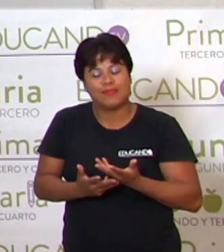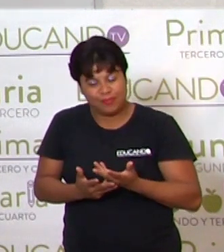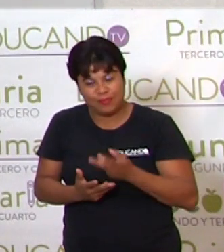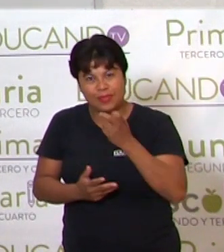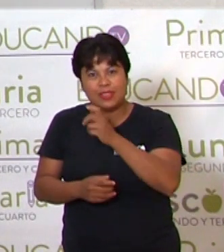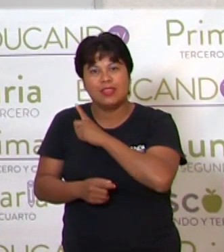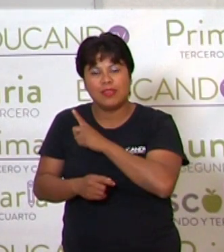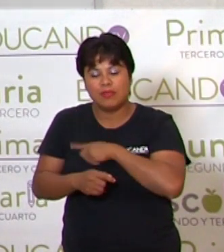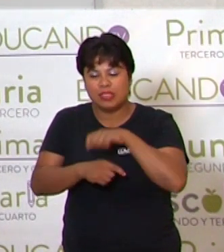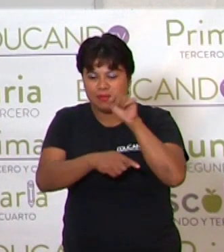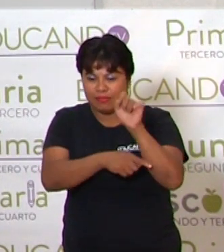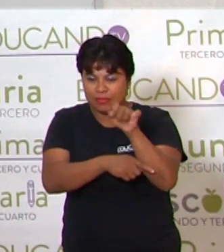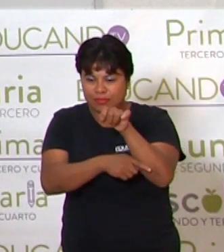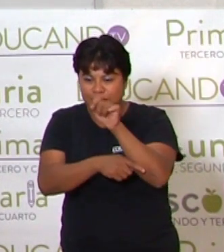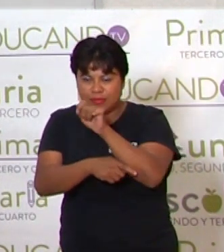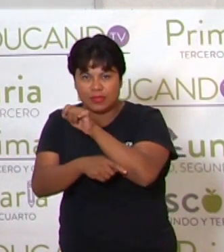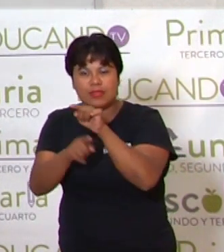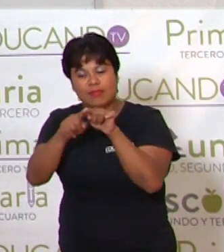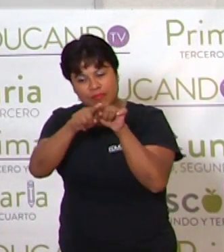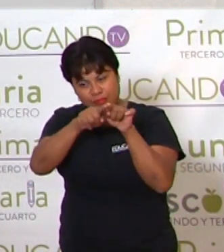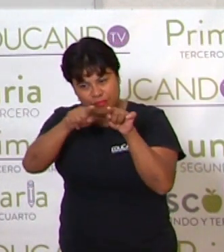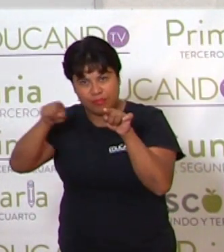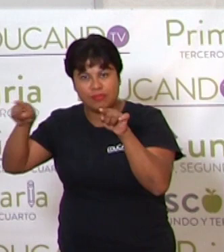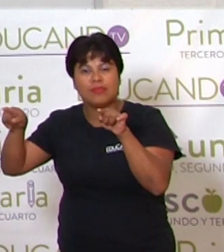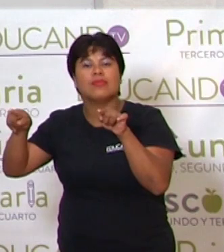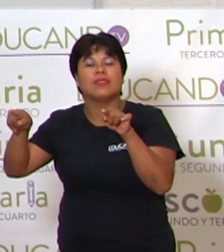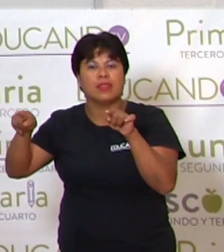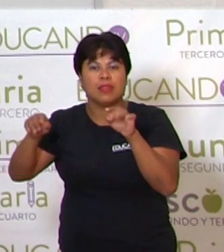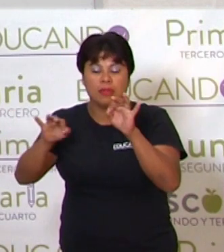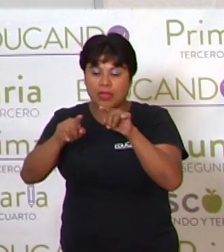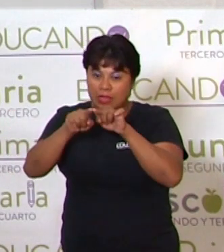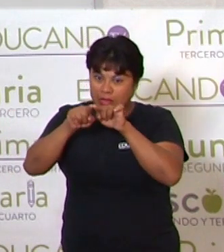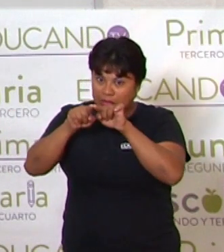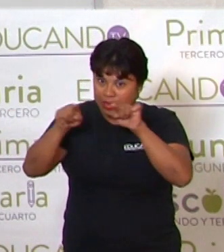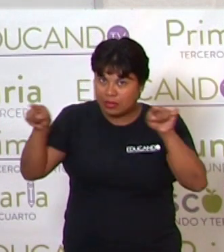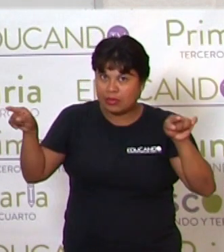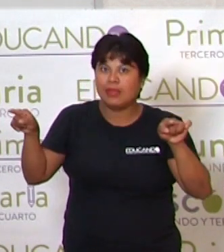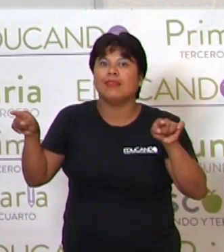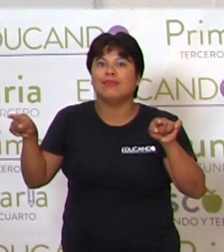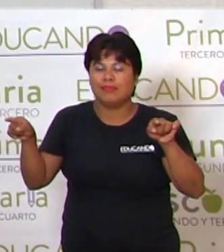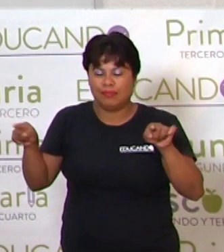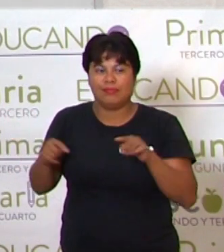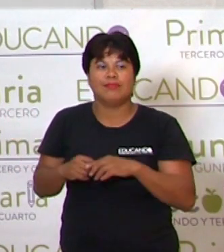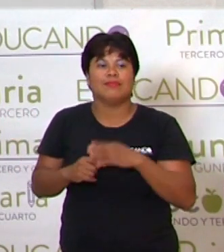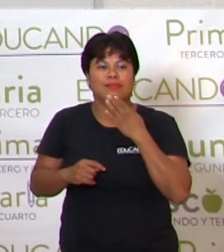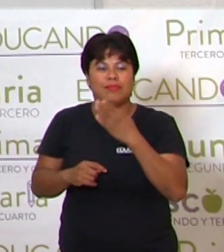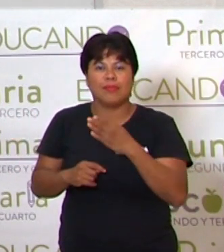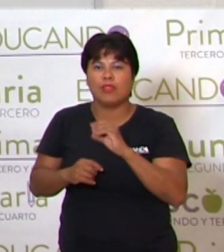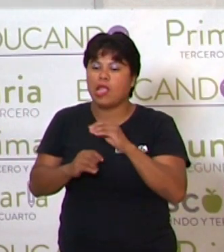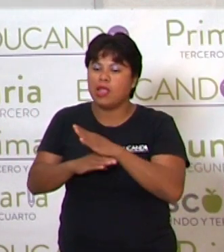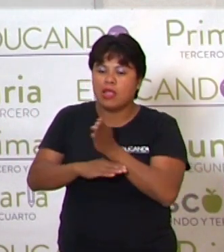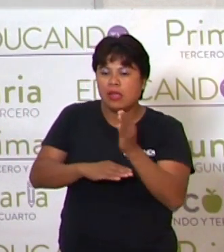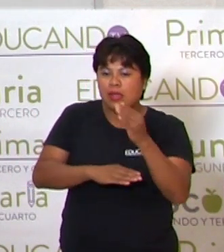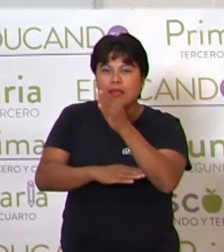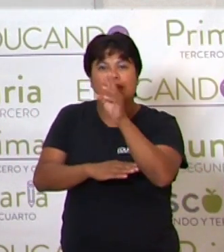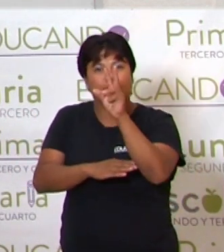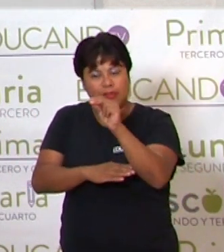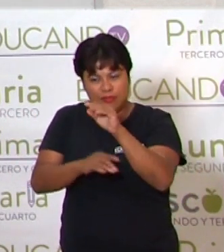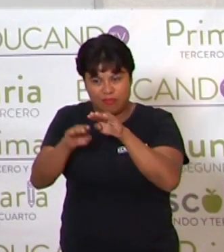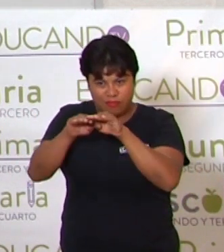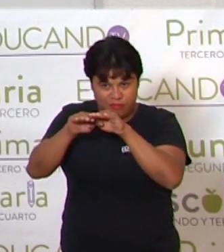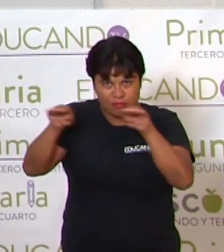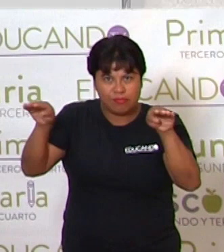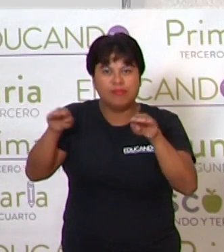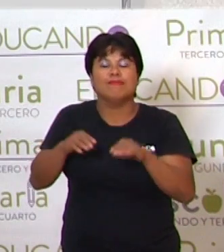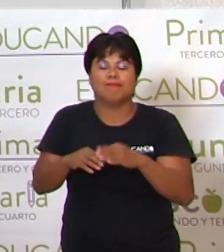hay que prolongar la línea, pero claro, que te quede derecha, ¿verdad? Porque ahora sí me salió chueca. Bien, vamos a